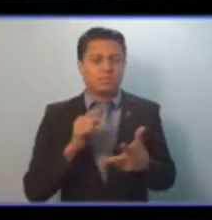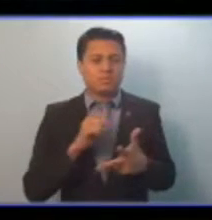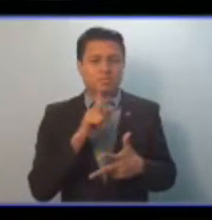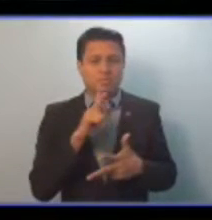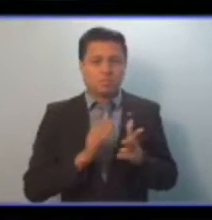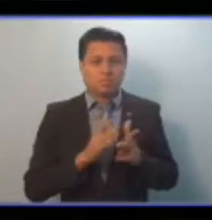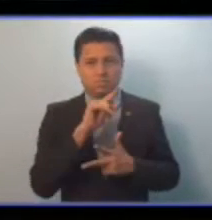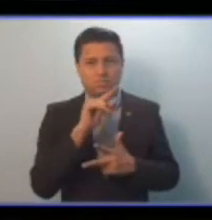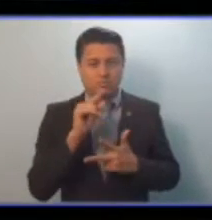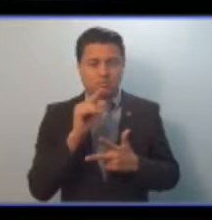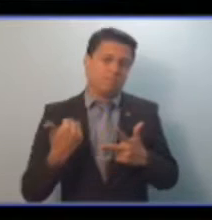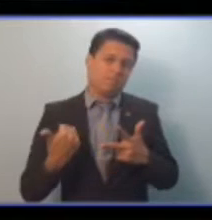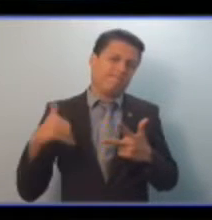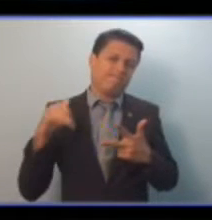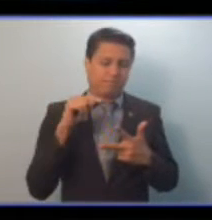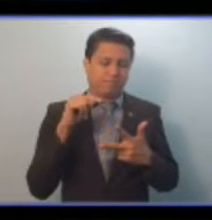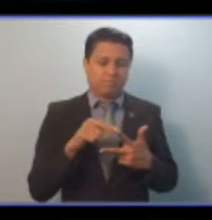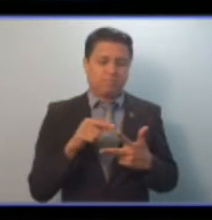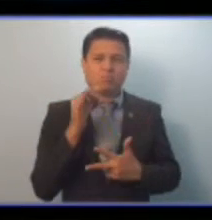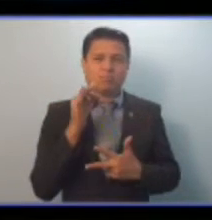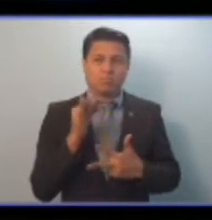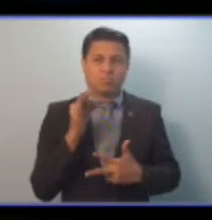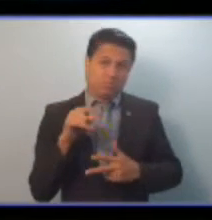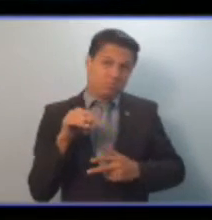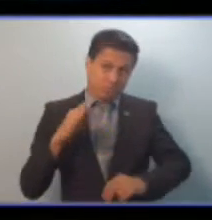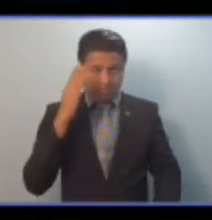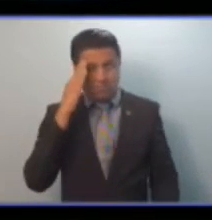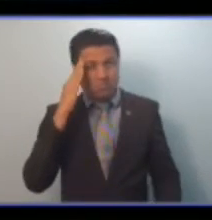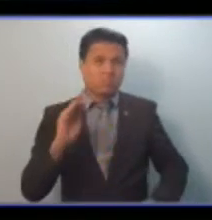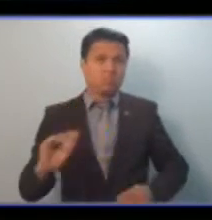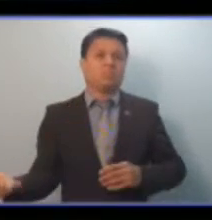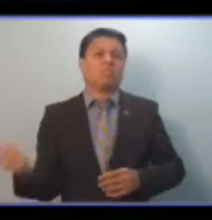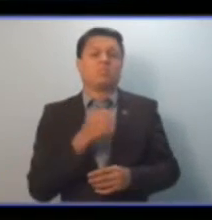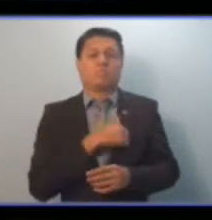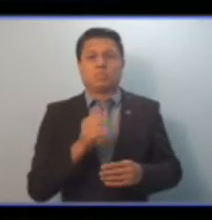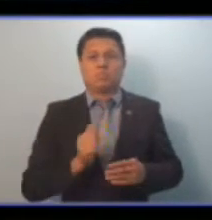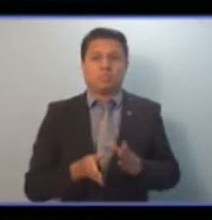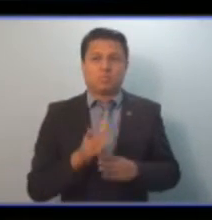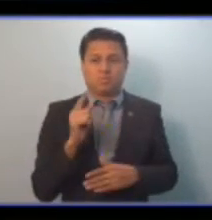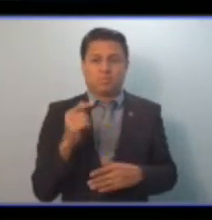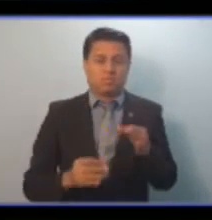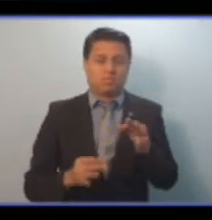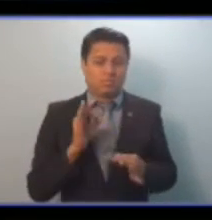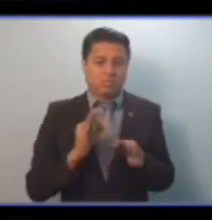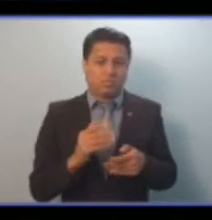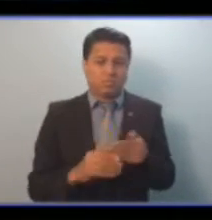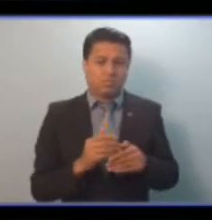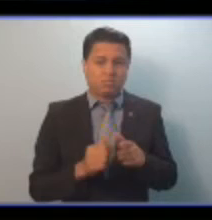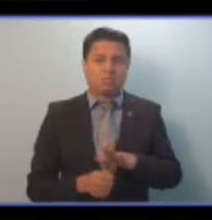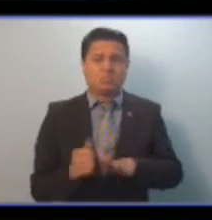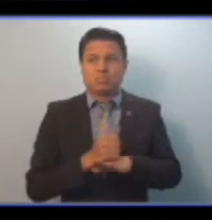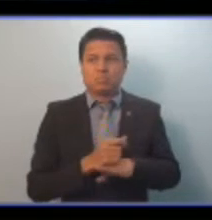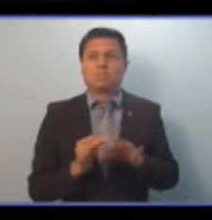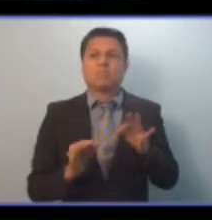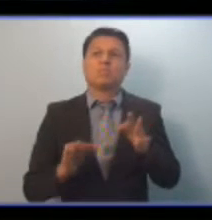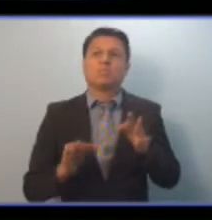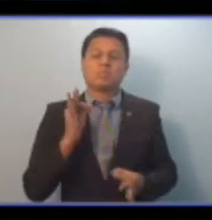A partir de conocer las facultades que tiene el órgano judicial, que es la de administrar